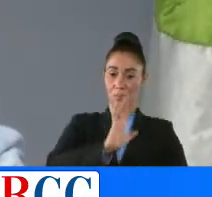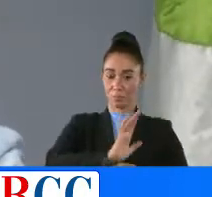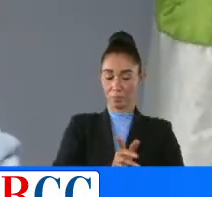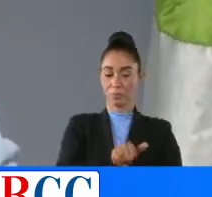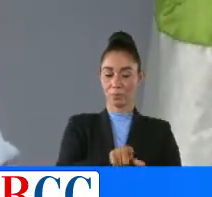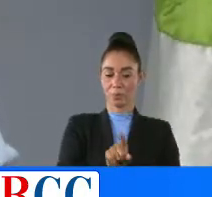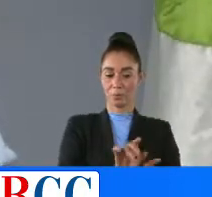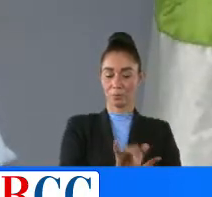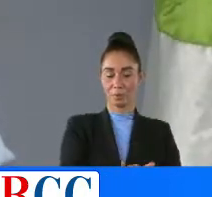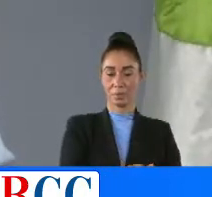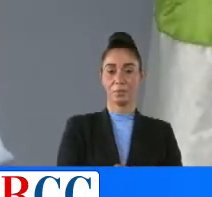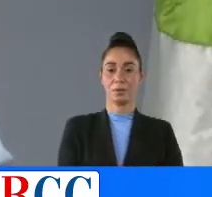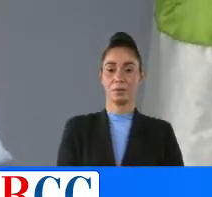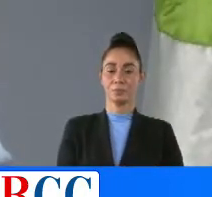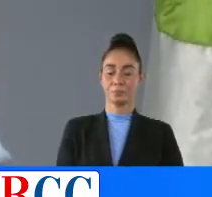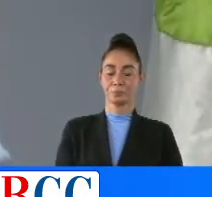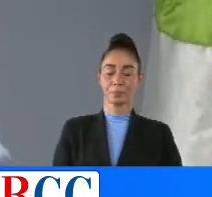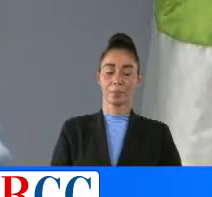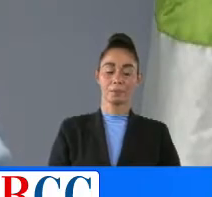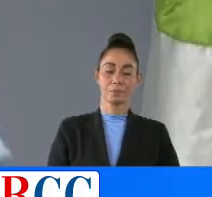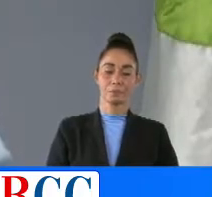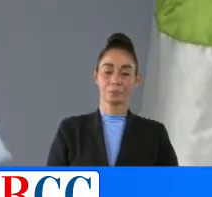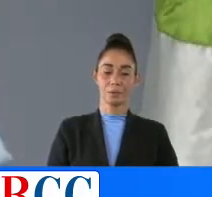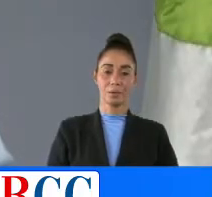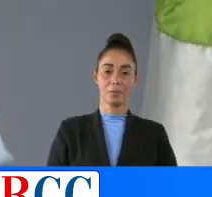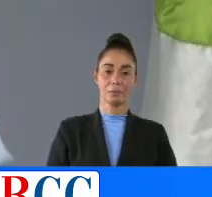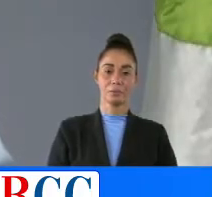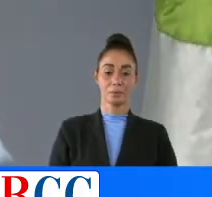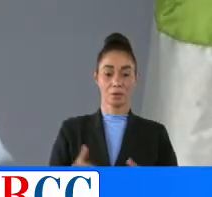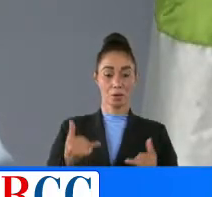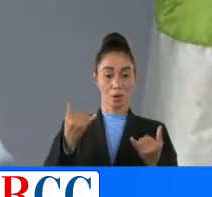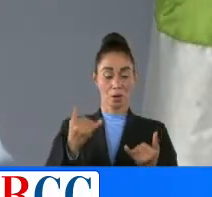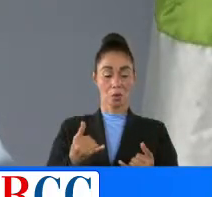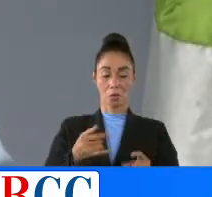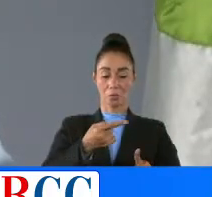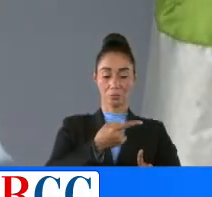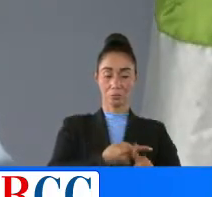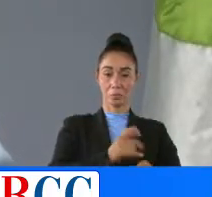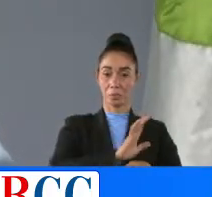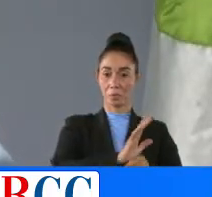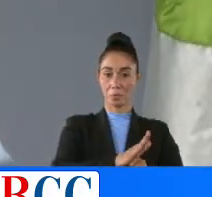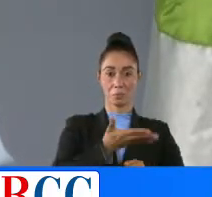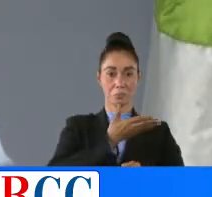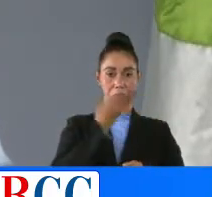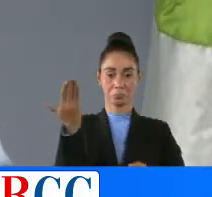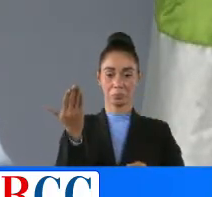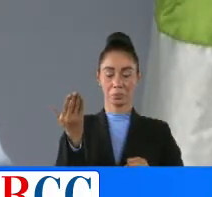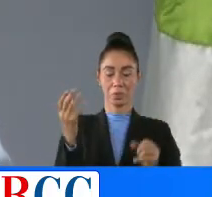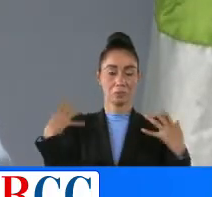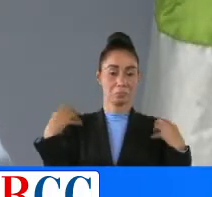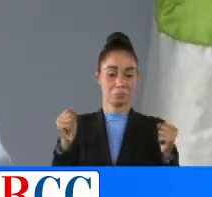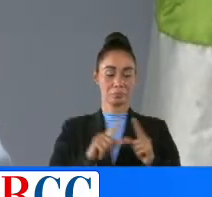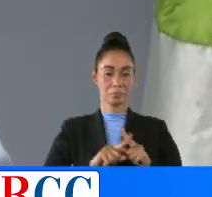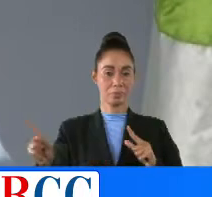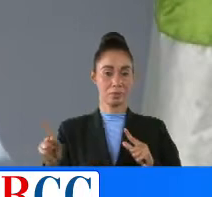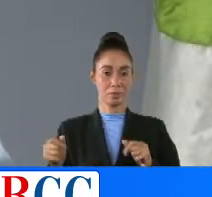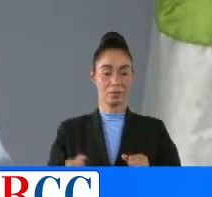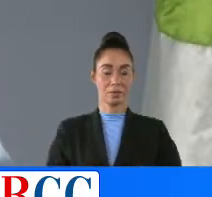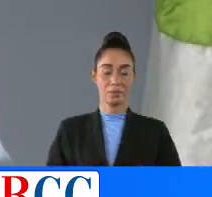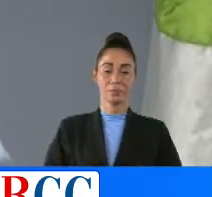quedarse sin pacientes confirmados al día de hoy de COVID-19. Ello se suma